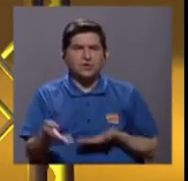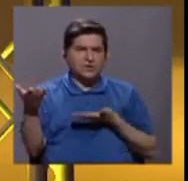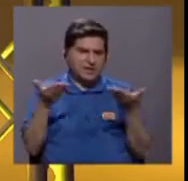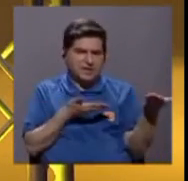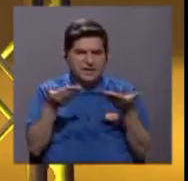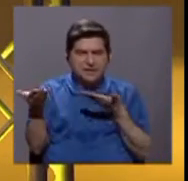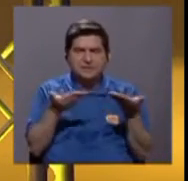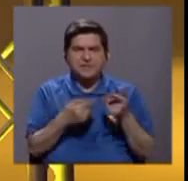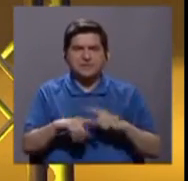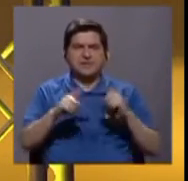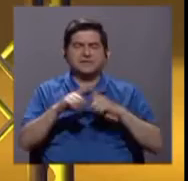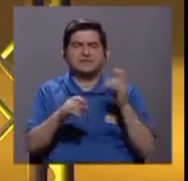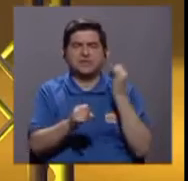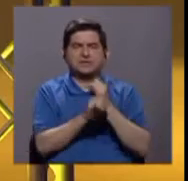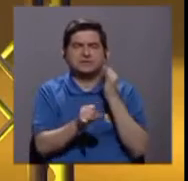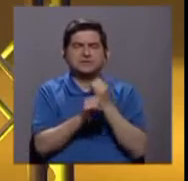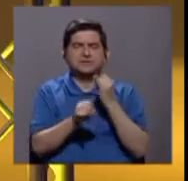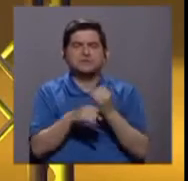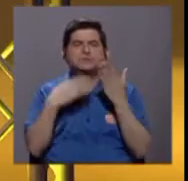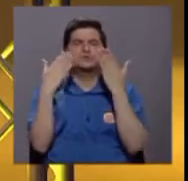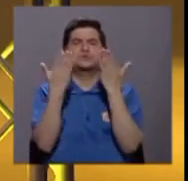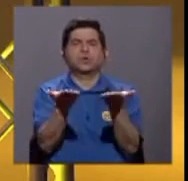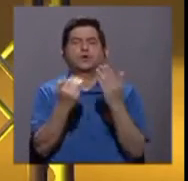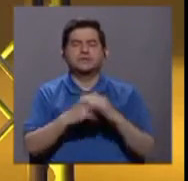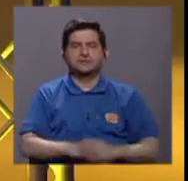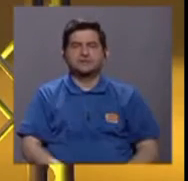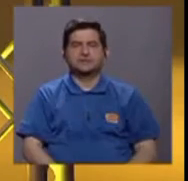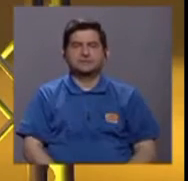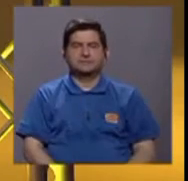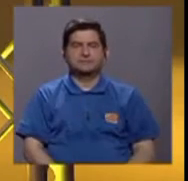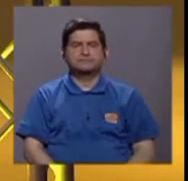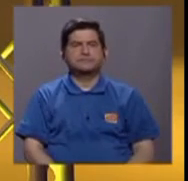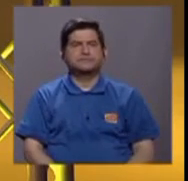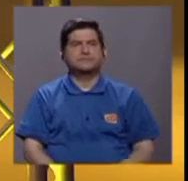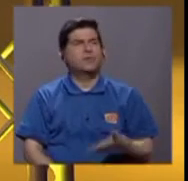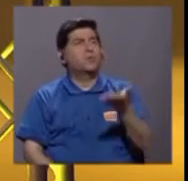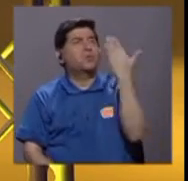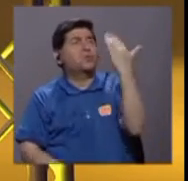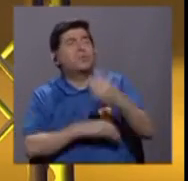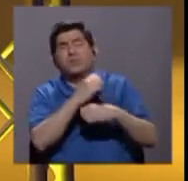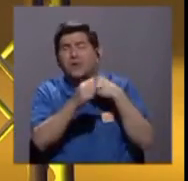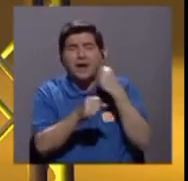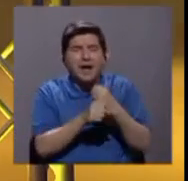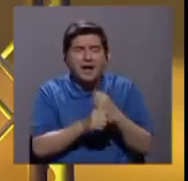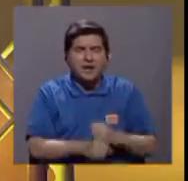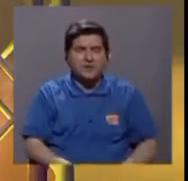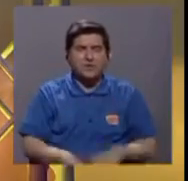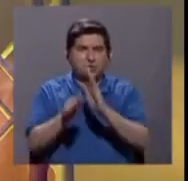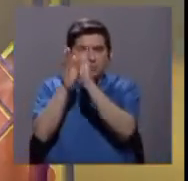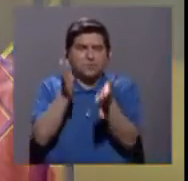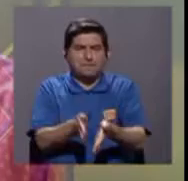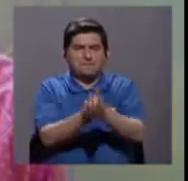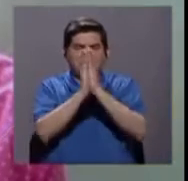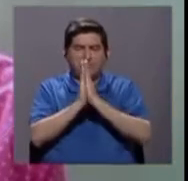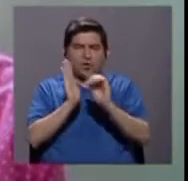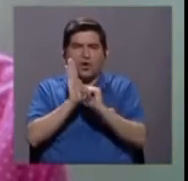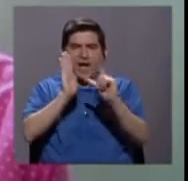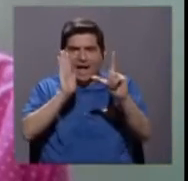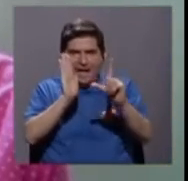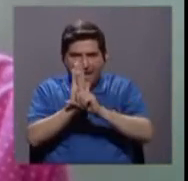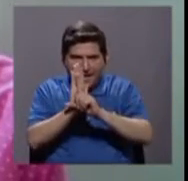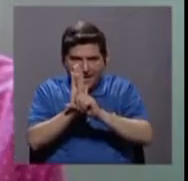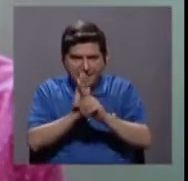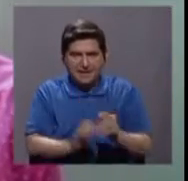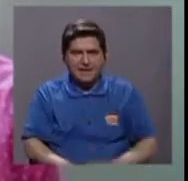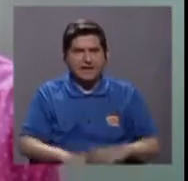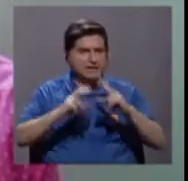brindan algunas instituciones. Incluso hace años la Contraloría le había pedido a la Asamblea Legislativa